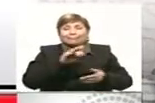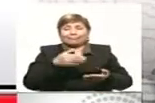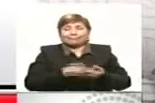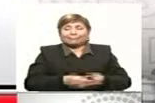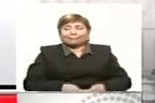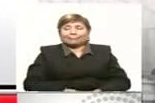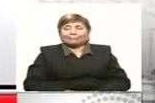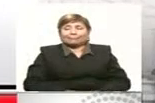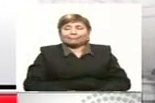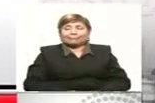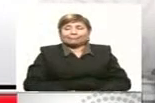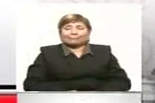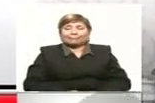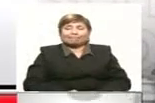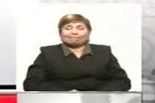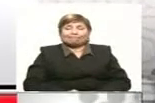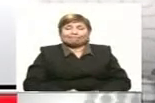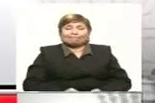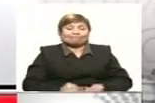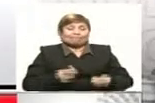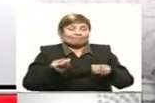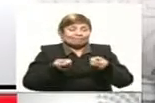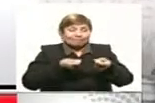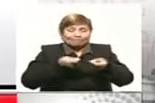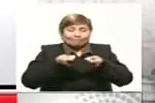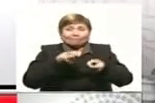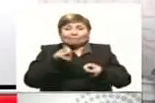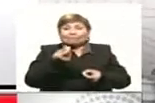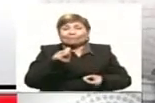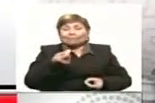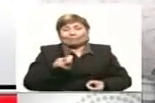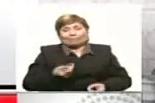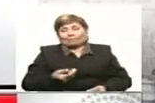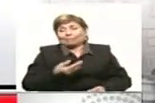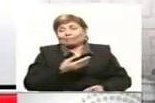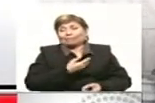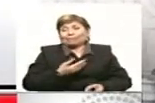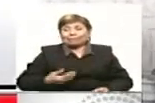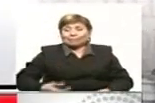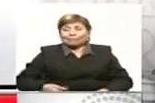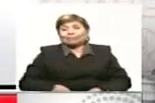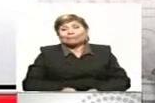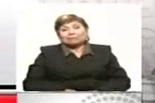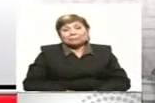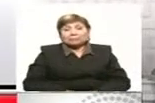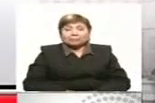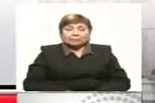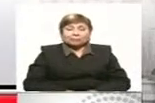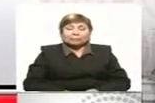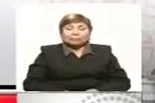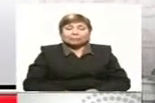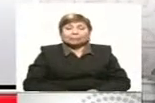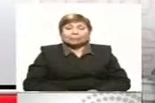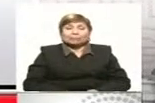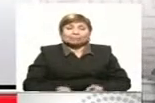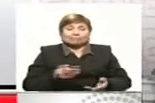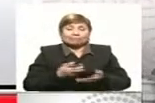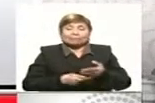Nosotros en realidad solo somos, digamos, los administradores de los fondos públicos, ¿no? Pero bueno, ese es el principal rubro,